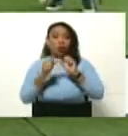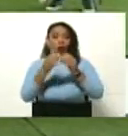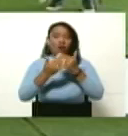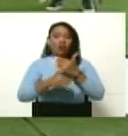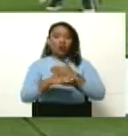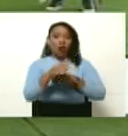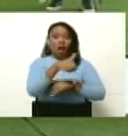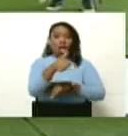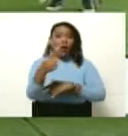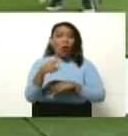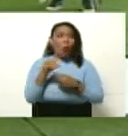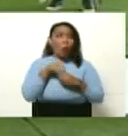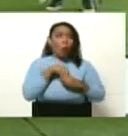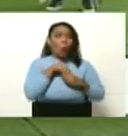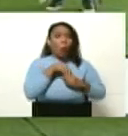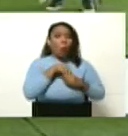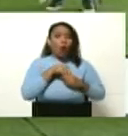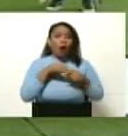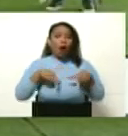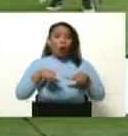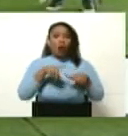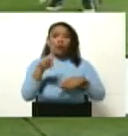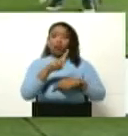que cada quien se encierre en su espacio.